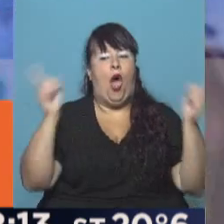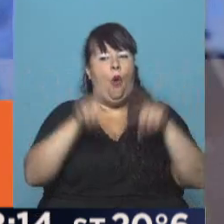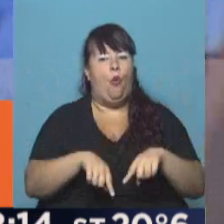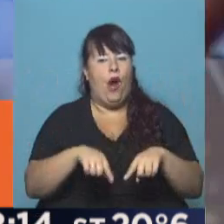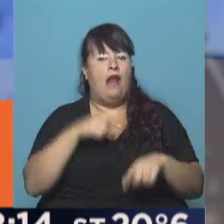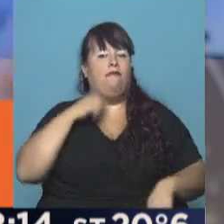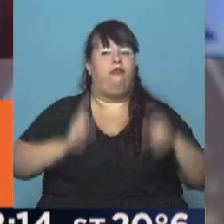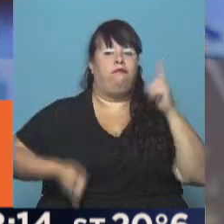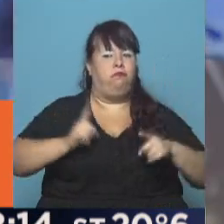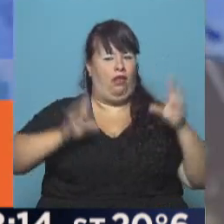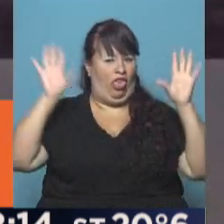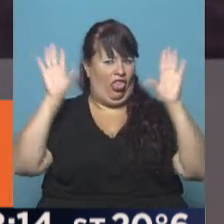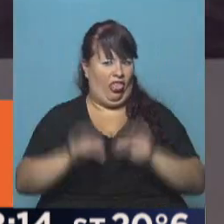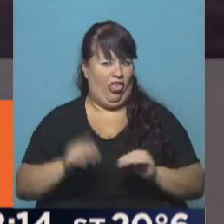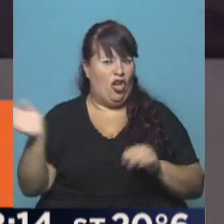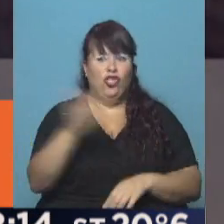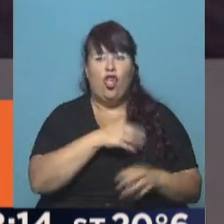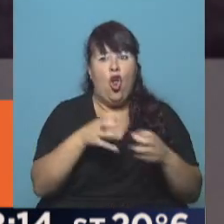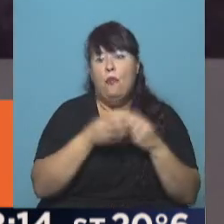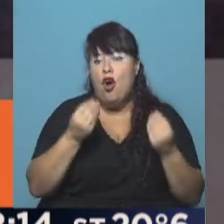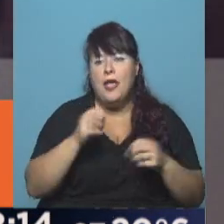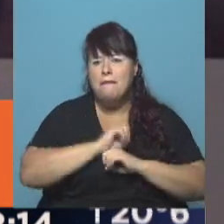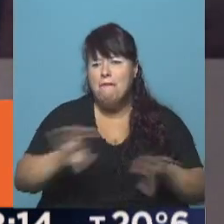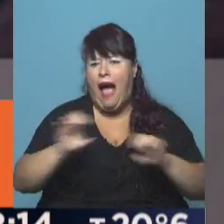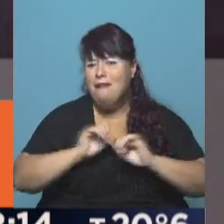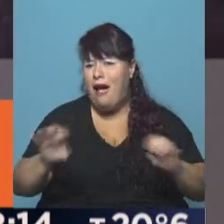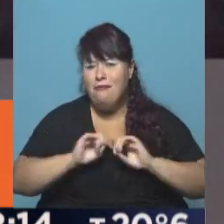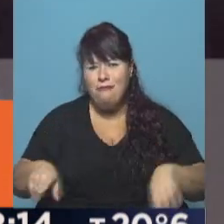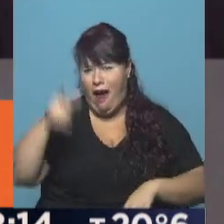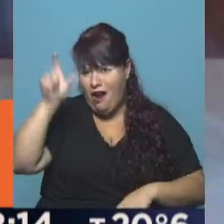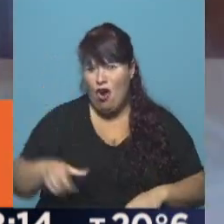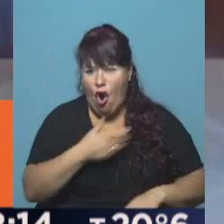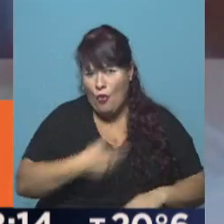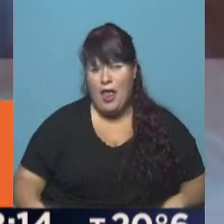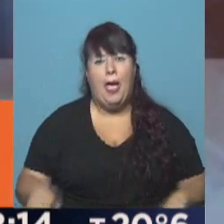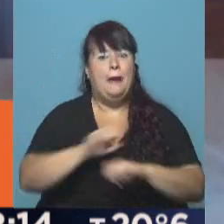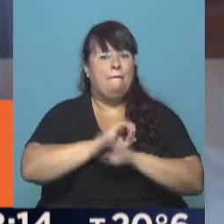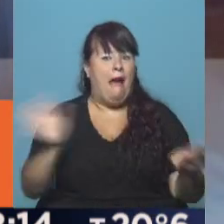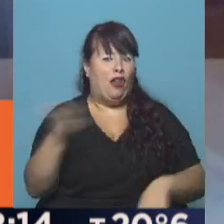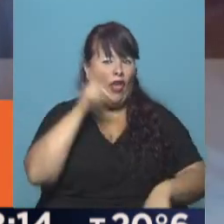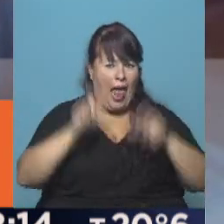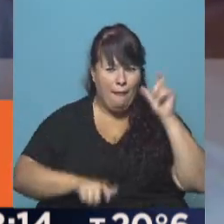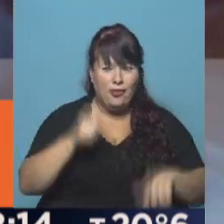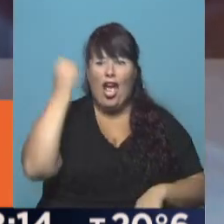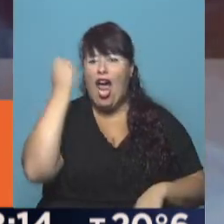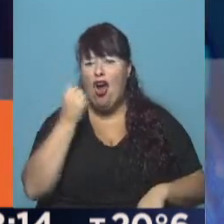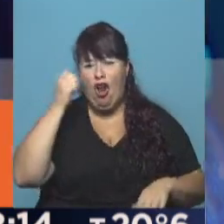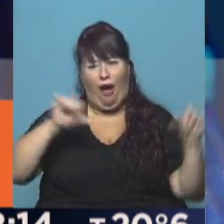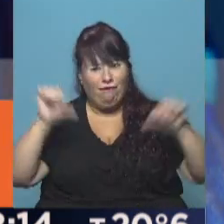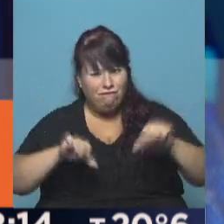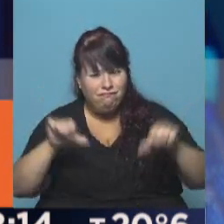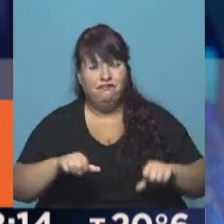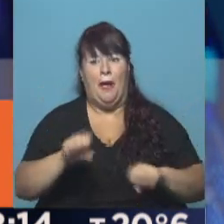una autoridad que ha perdido en todos los frentes porque le va mal en todas partes le va mal a toda la gente la economía está mal